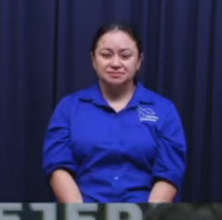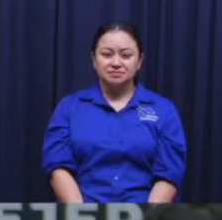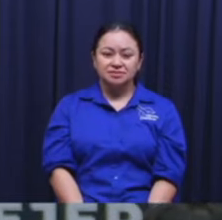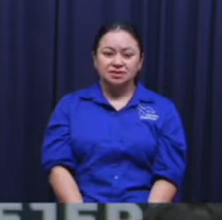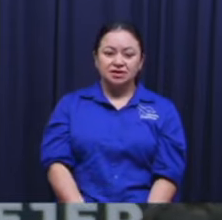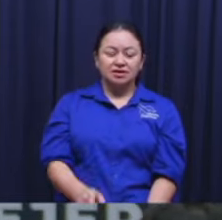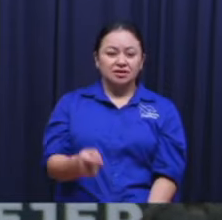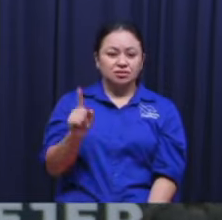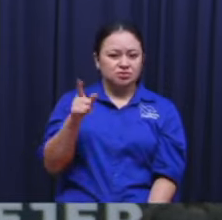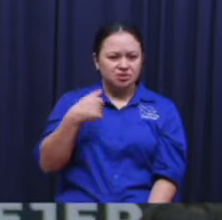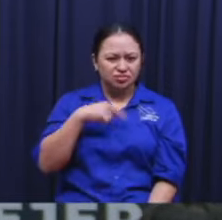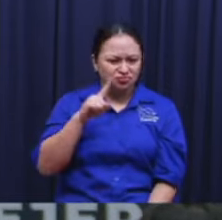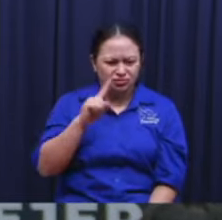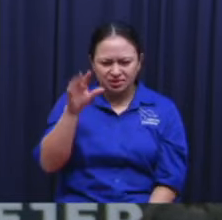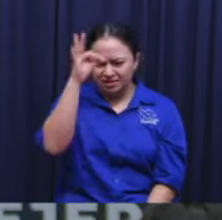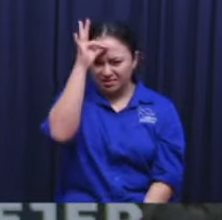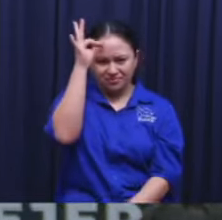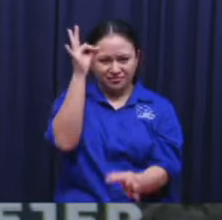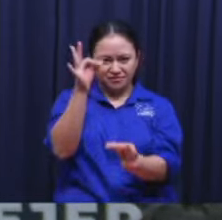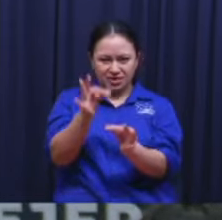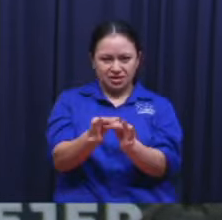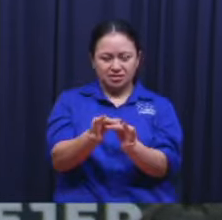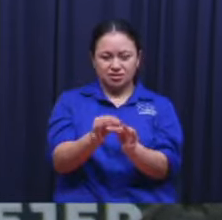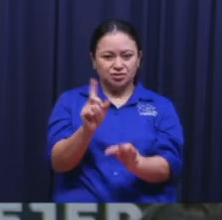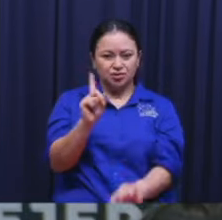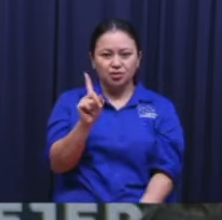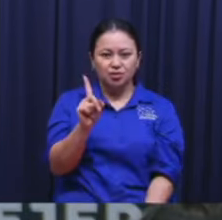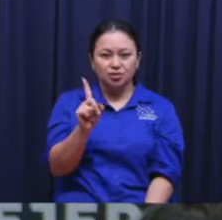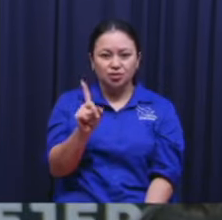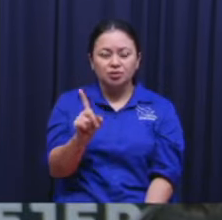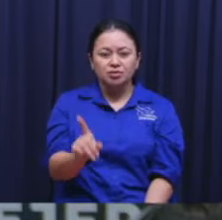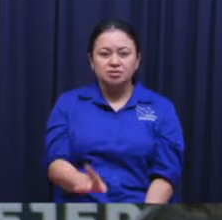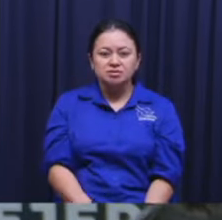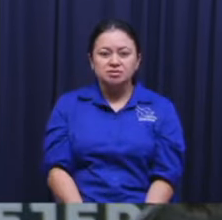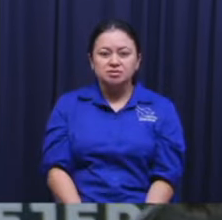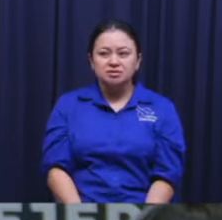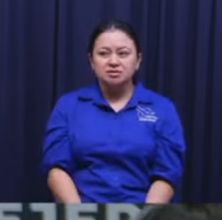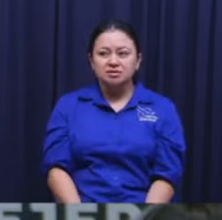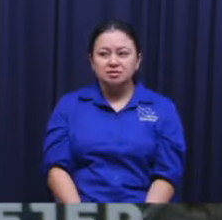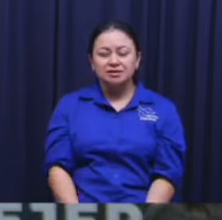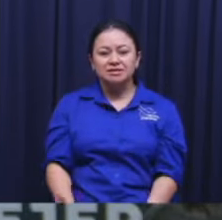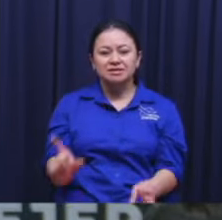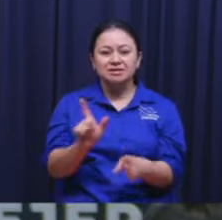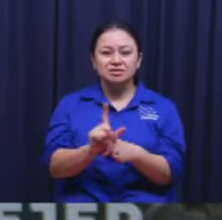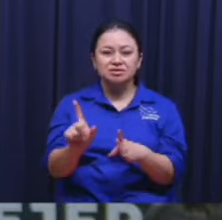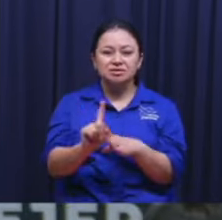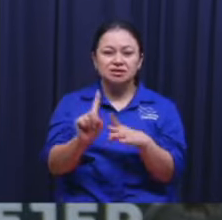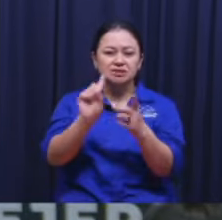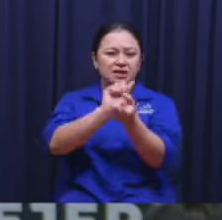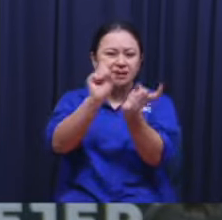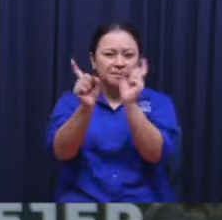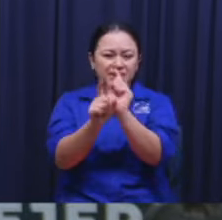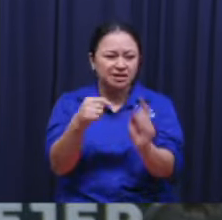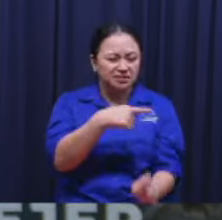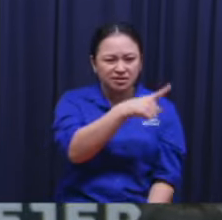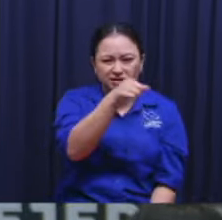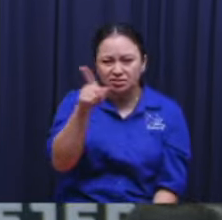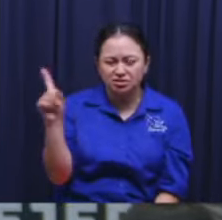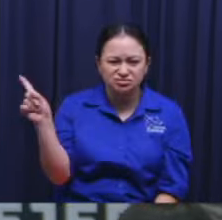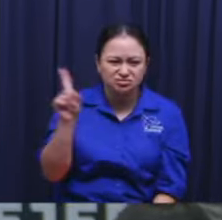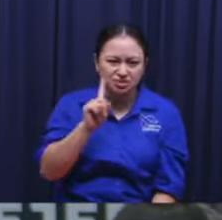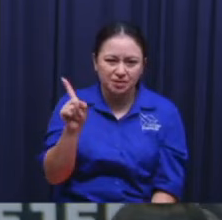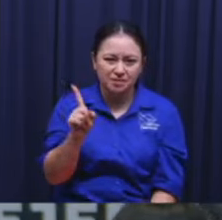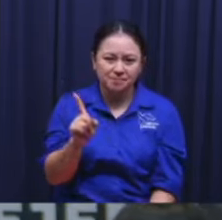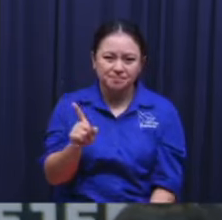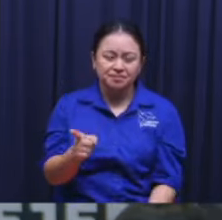tenga fe, pero no pretendo yo que todo absolutamente vaya a cambiar en la vida de todos porque hemos tenido